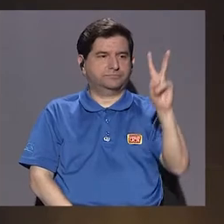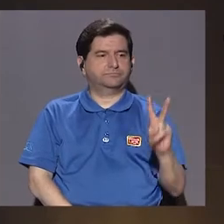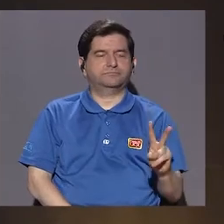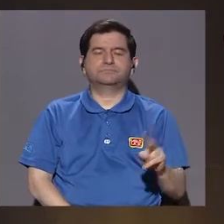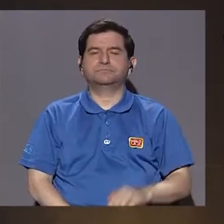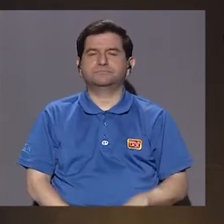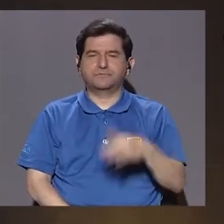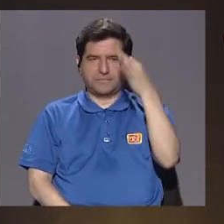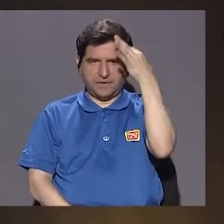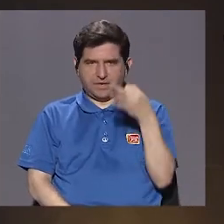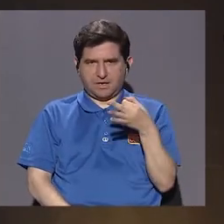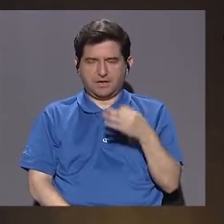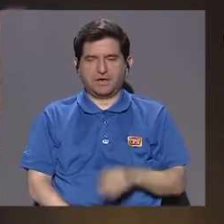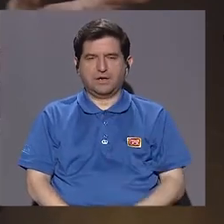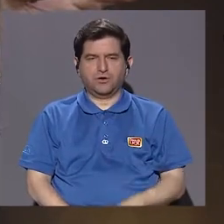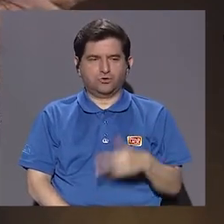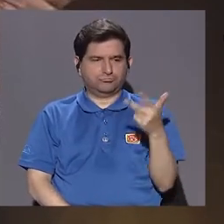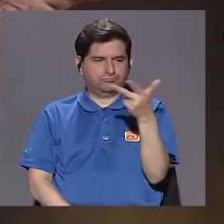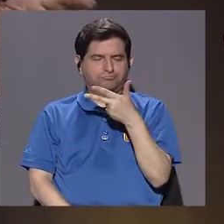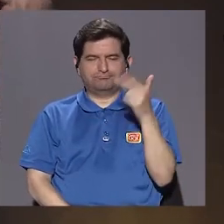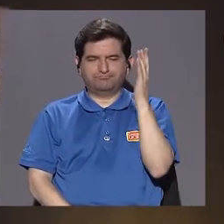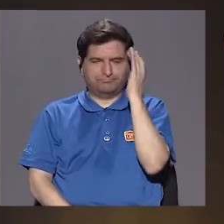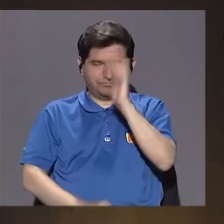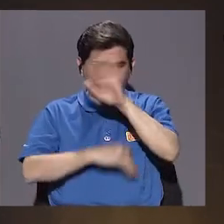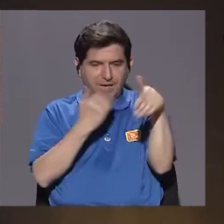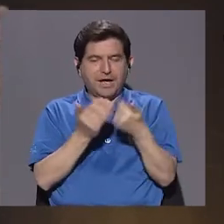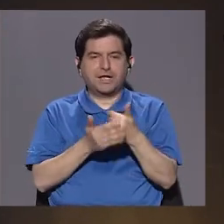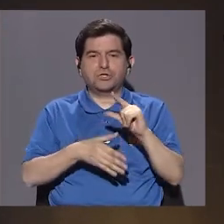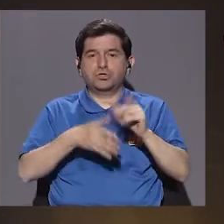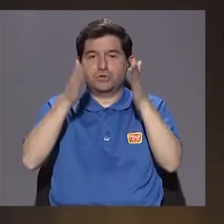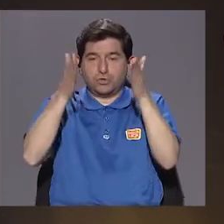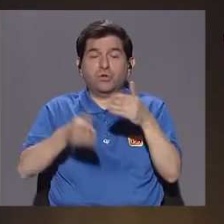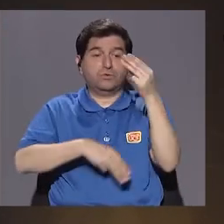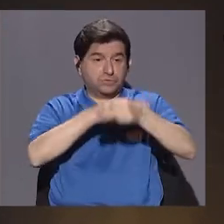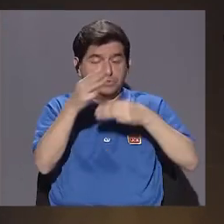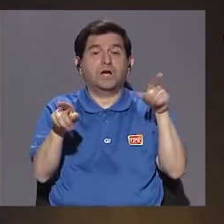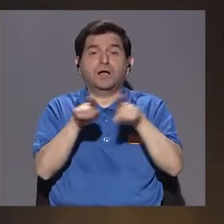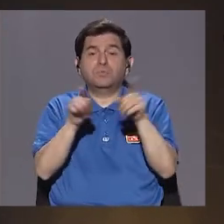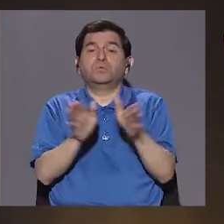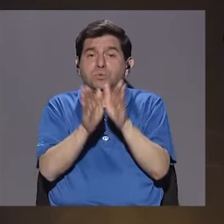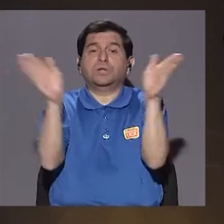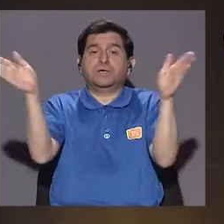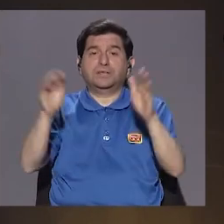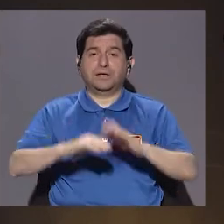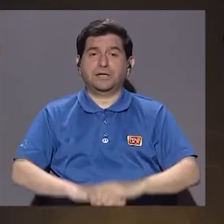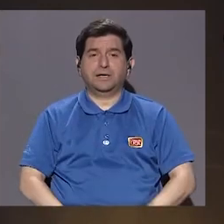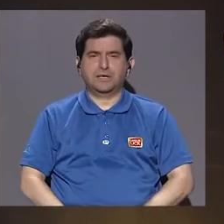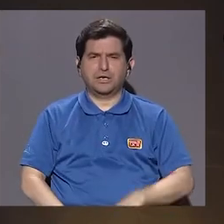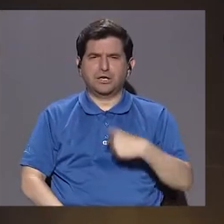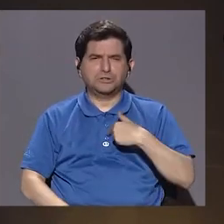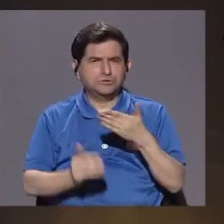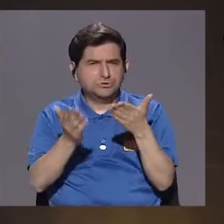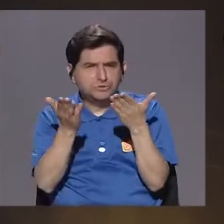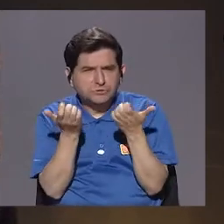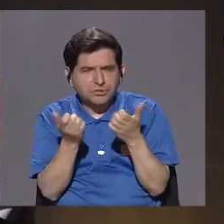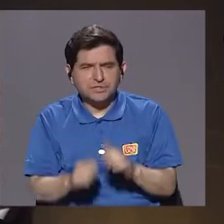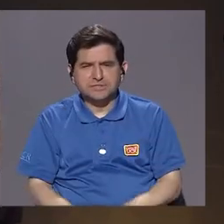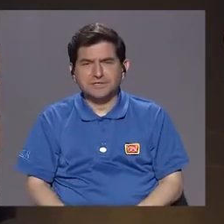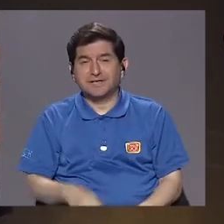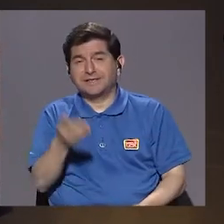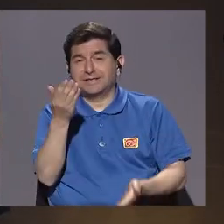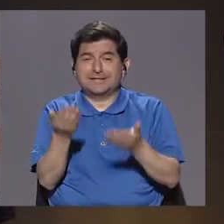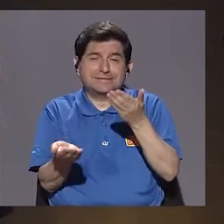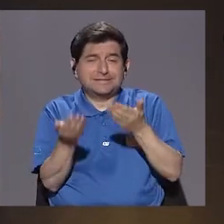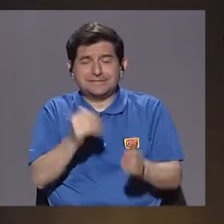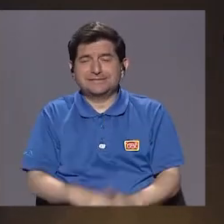creo que esto nos preocupa a todos los latinoamericanos al mundo en términos generales pero yo quisiera en un apretado